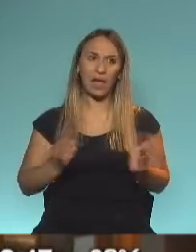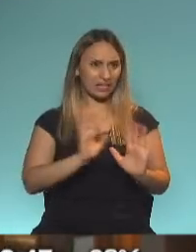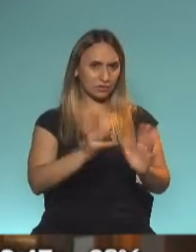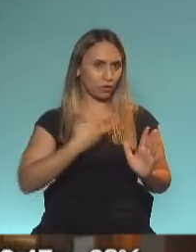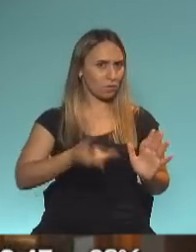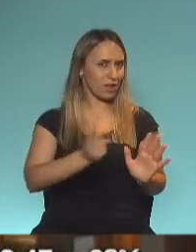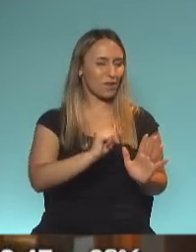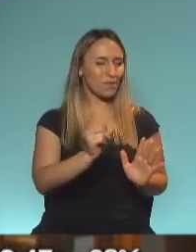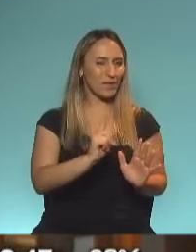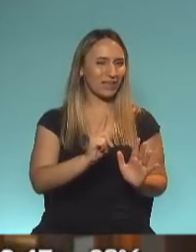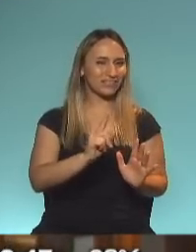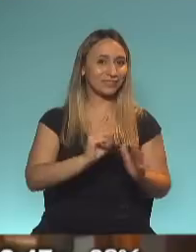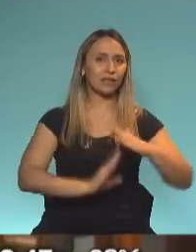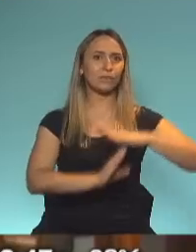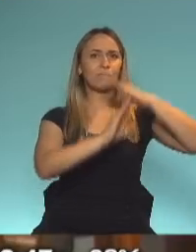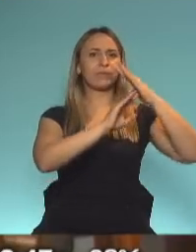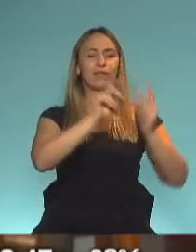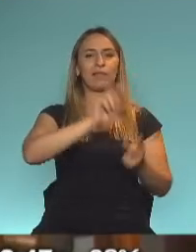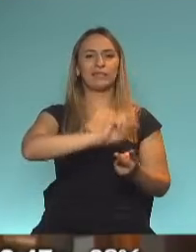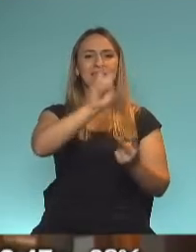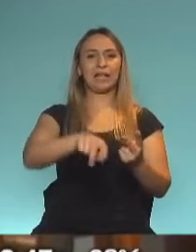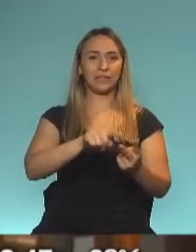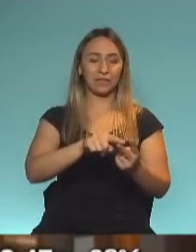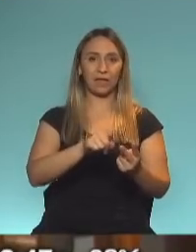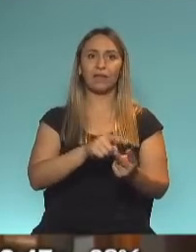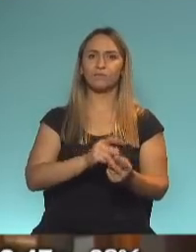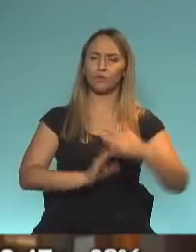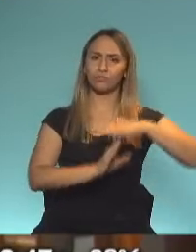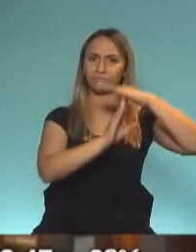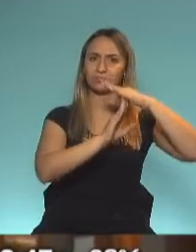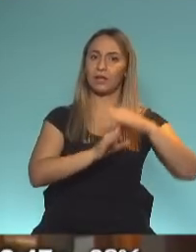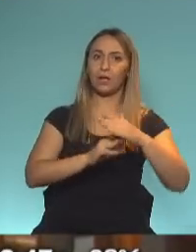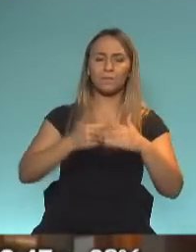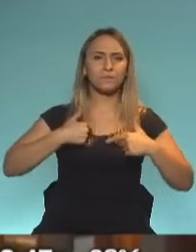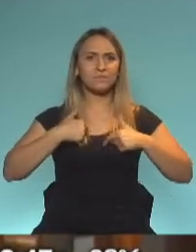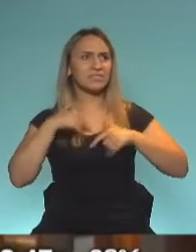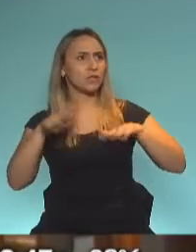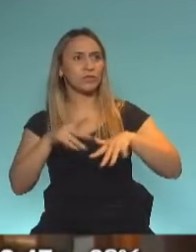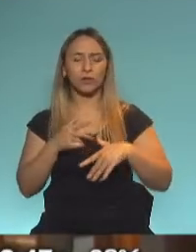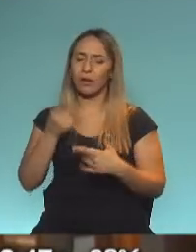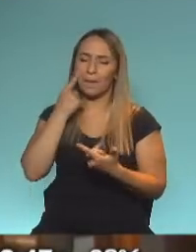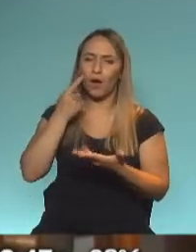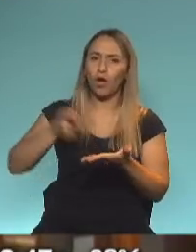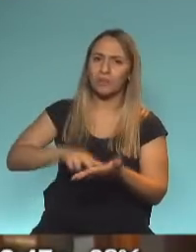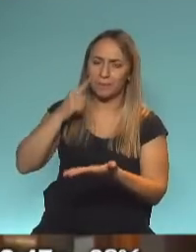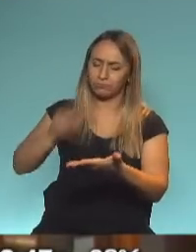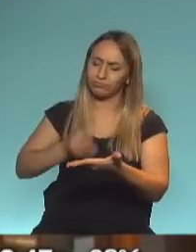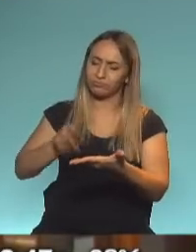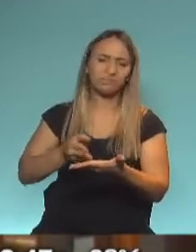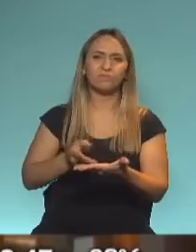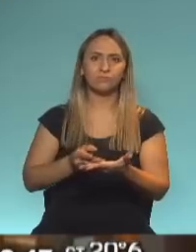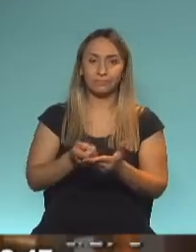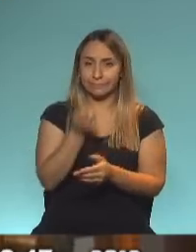habitual, y ni siquiera se dignó revisar mi caso. En pocos meses la declaró como no